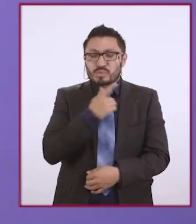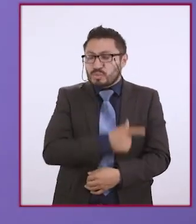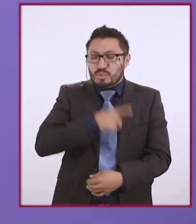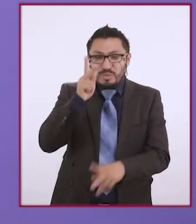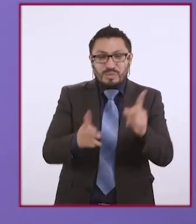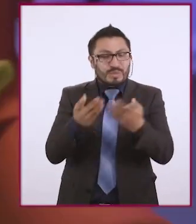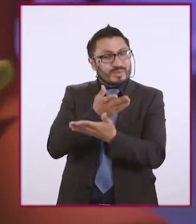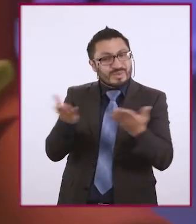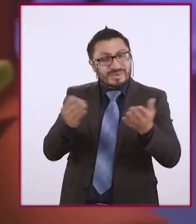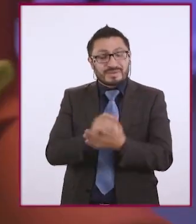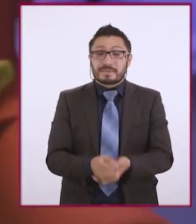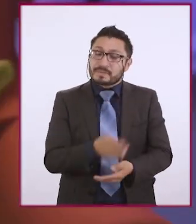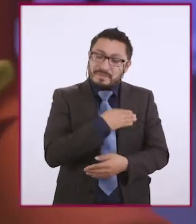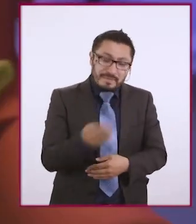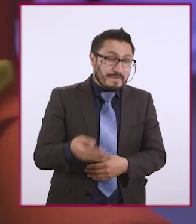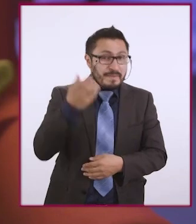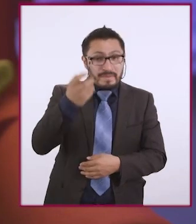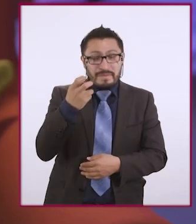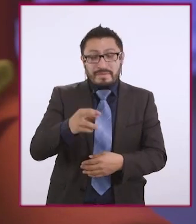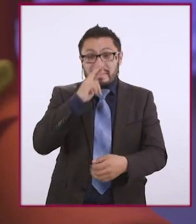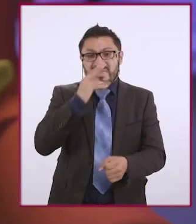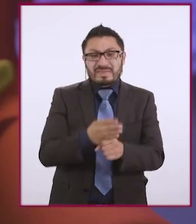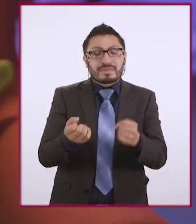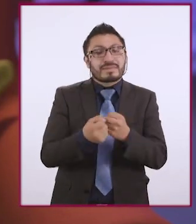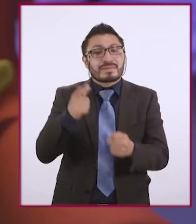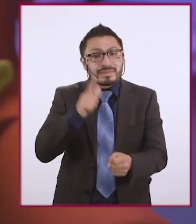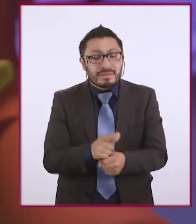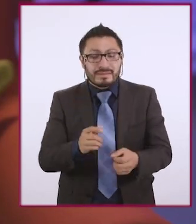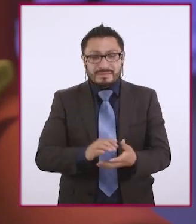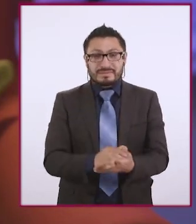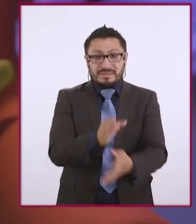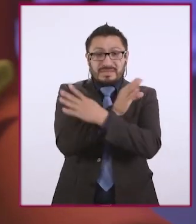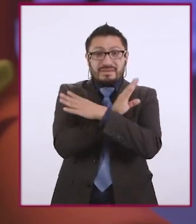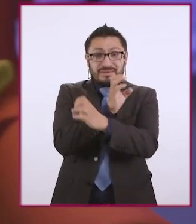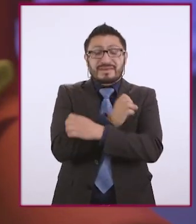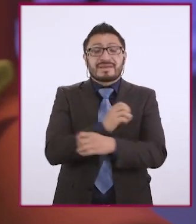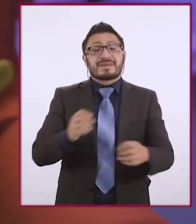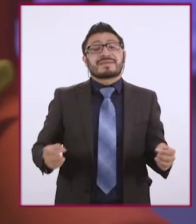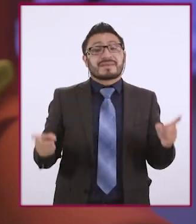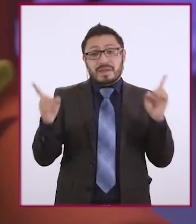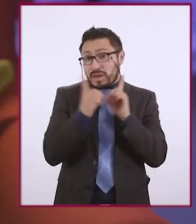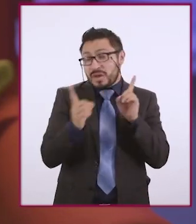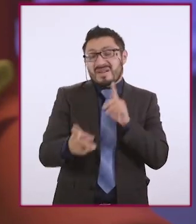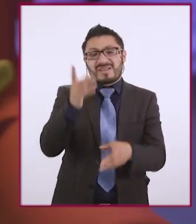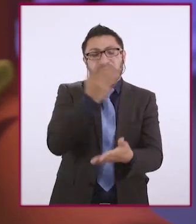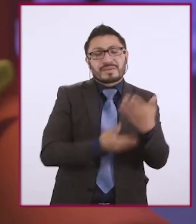con ustedes. Bueno, pues esto fue Responsabilidad Social, Cívica y Ética, encuentro donde